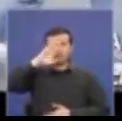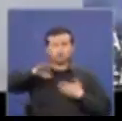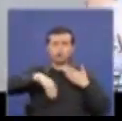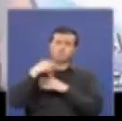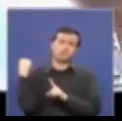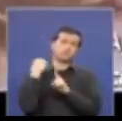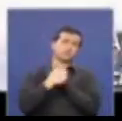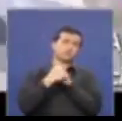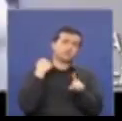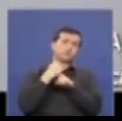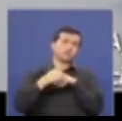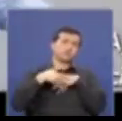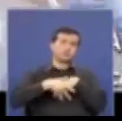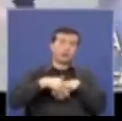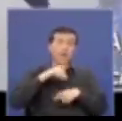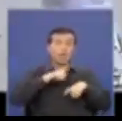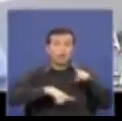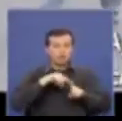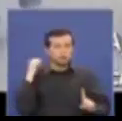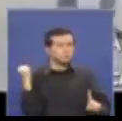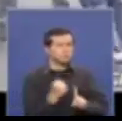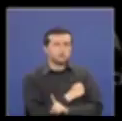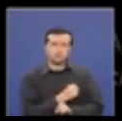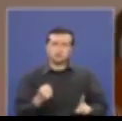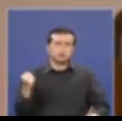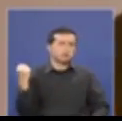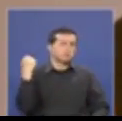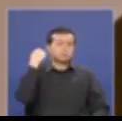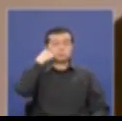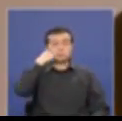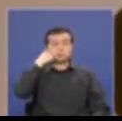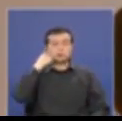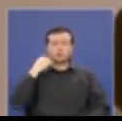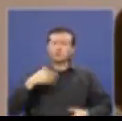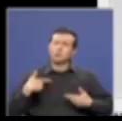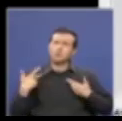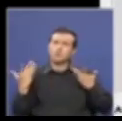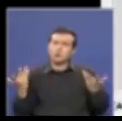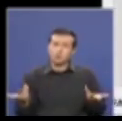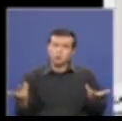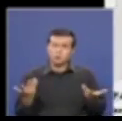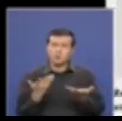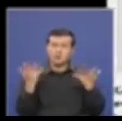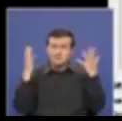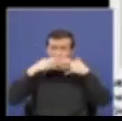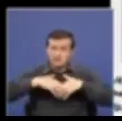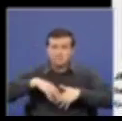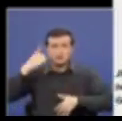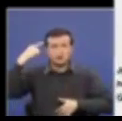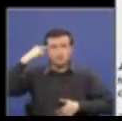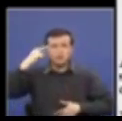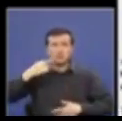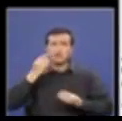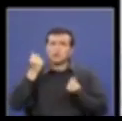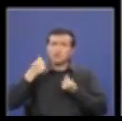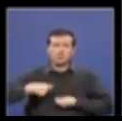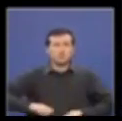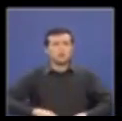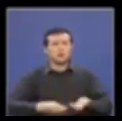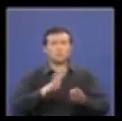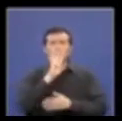iba liderando todas estas protestas, lo golpearon al compañero, lo partieron. ¿Cómo es posible que en plena crisis el gobierno haya gastado